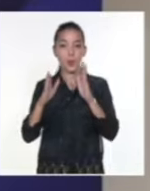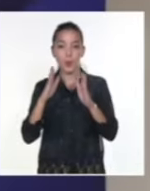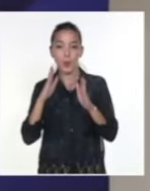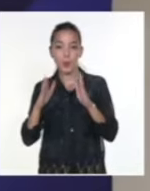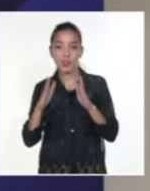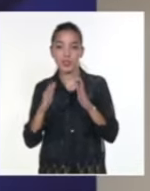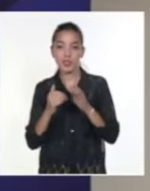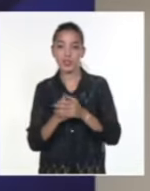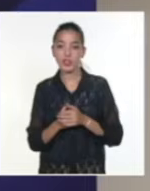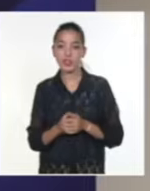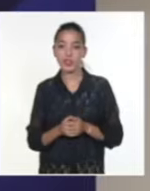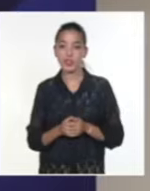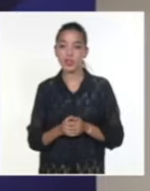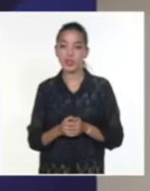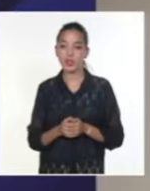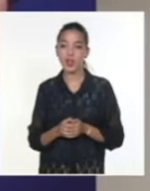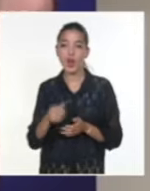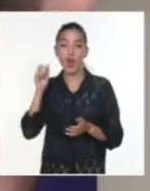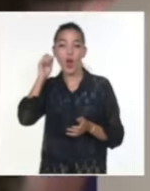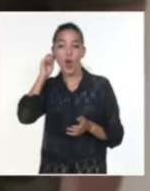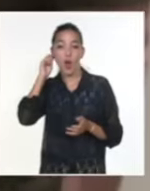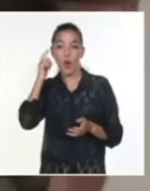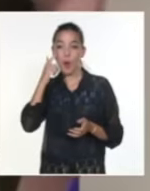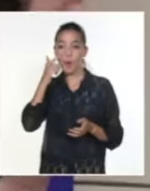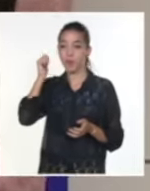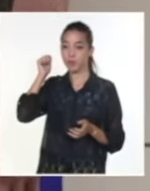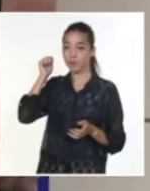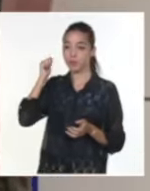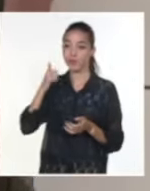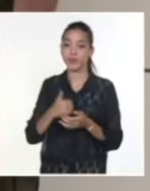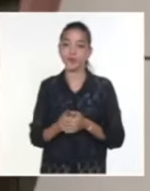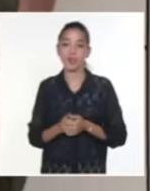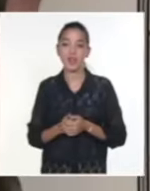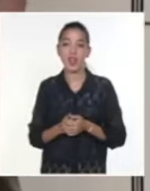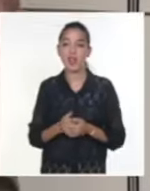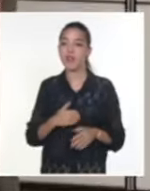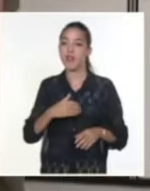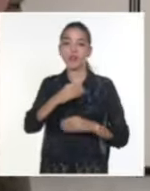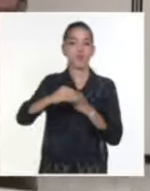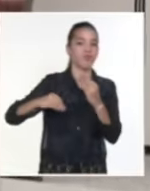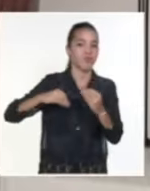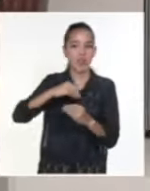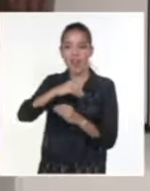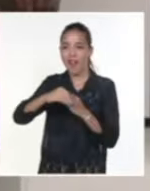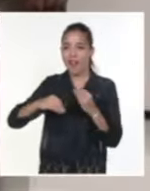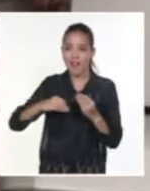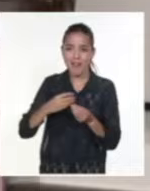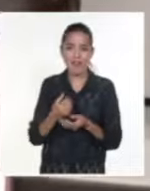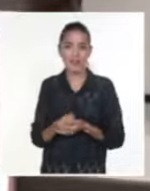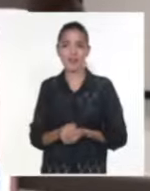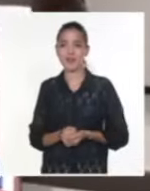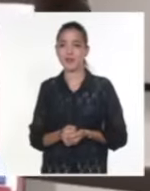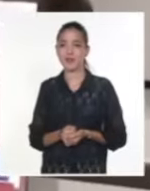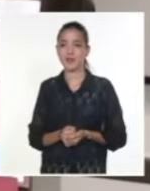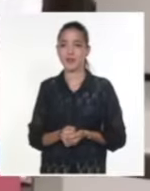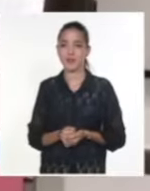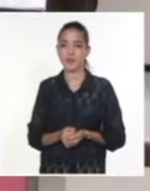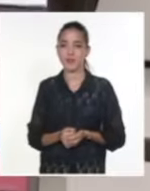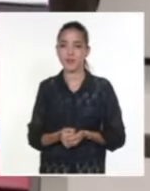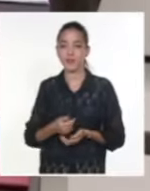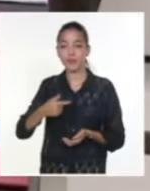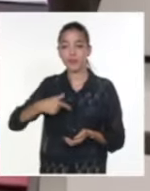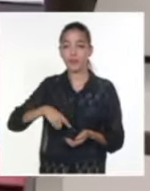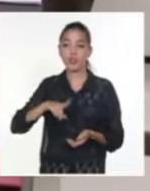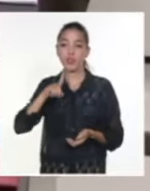gigante asiático de perturbar la llamada Cumbre de la Paz que se celebrará en Suiza en este mes de junio. A su vez, arremetió contra la